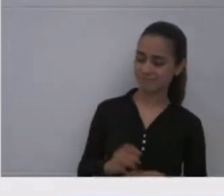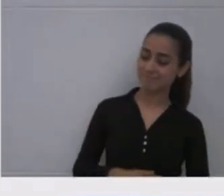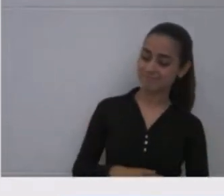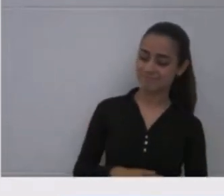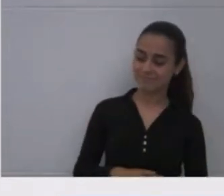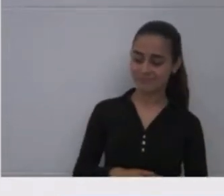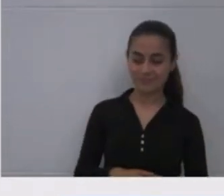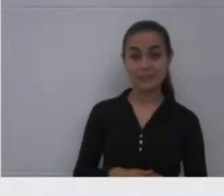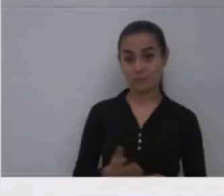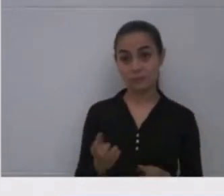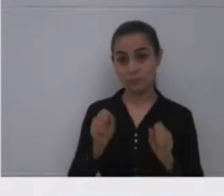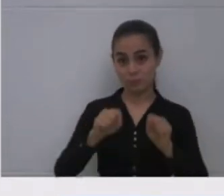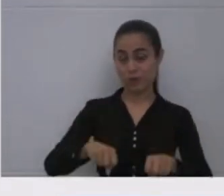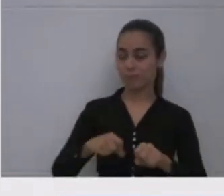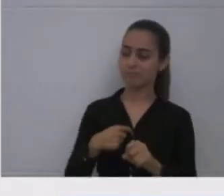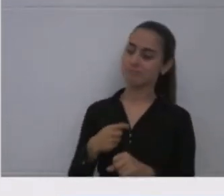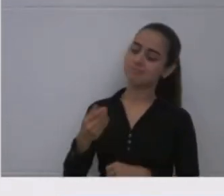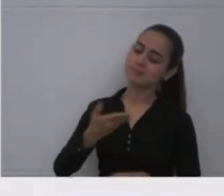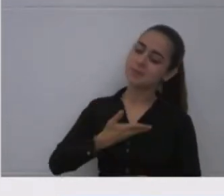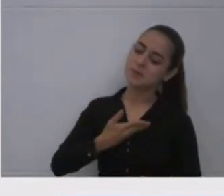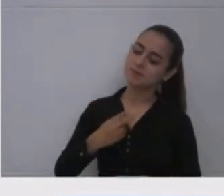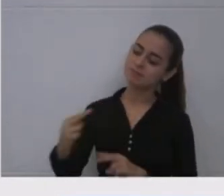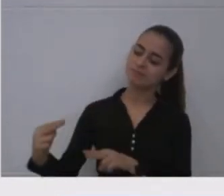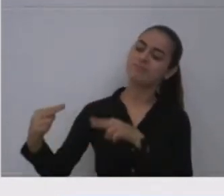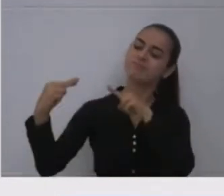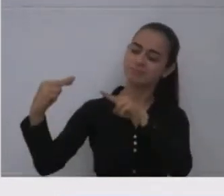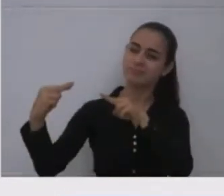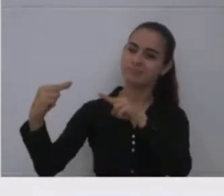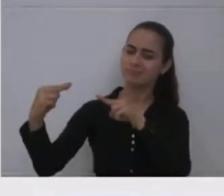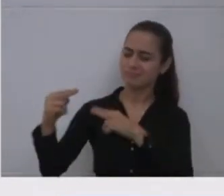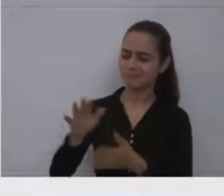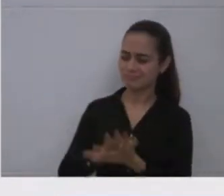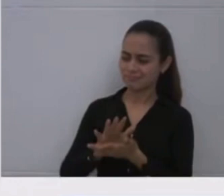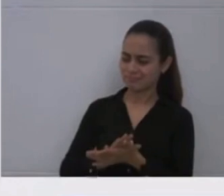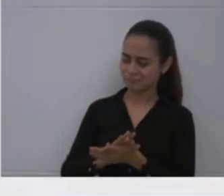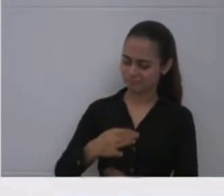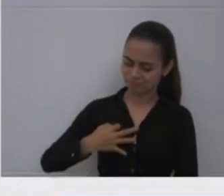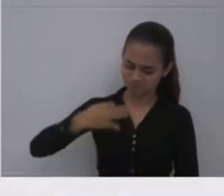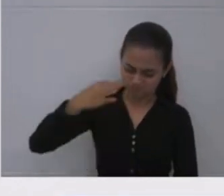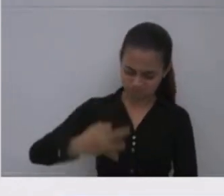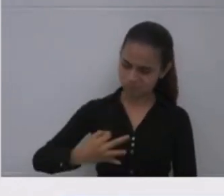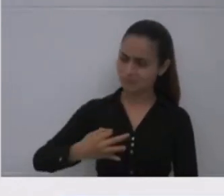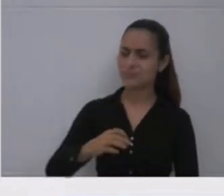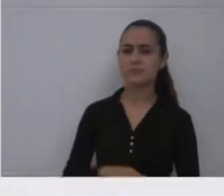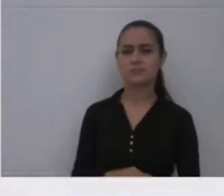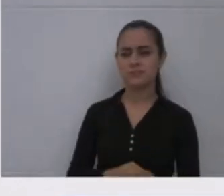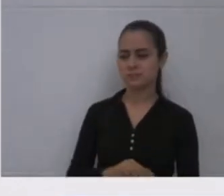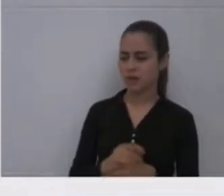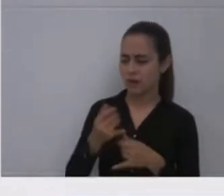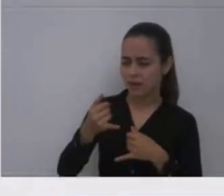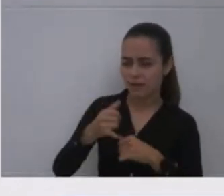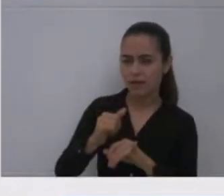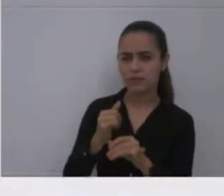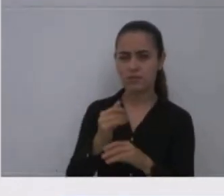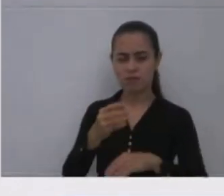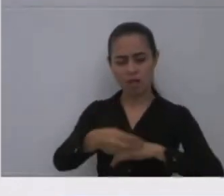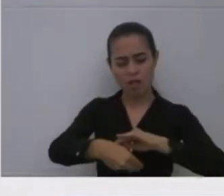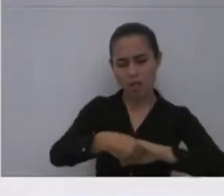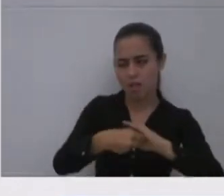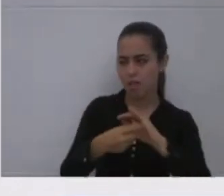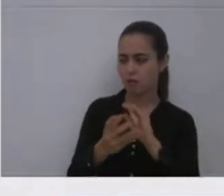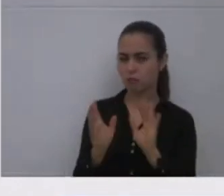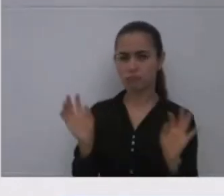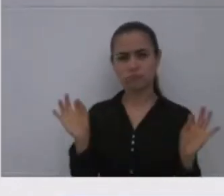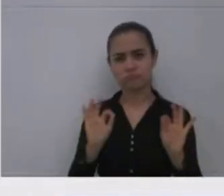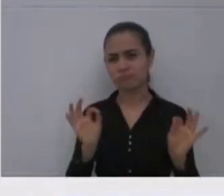Yo le puedo decir a mi mamá, mamá, yo siempre he actuado con rectitud de intención, con el interés de pensar